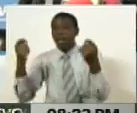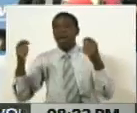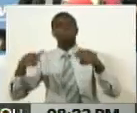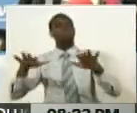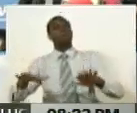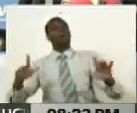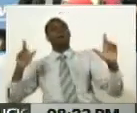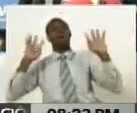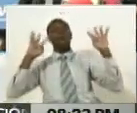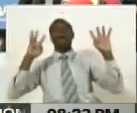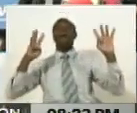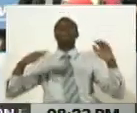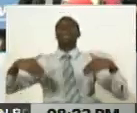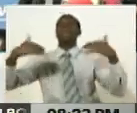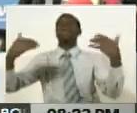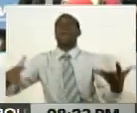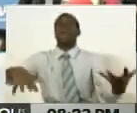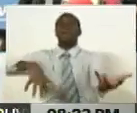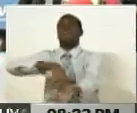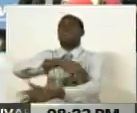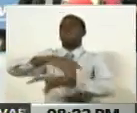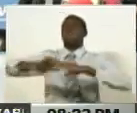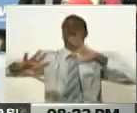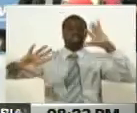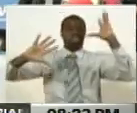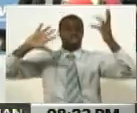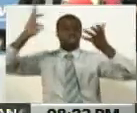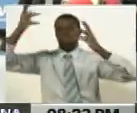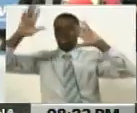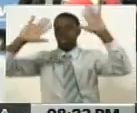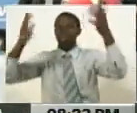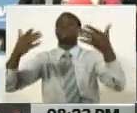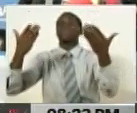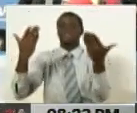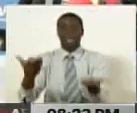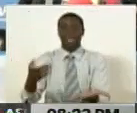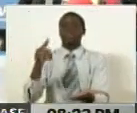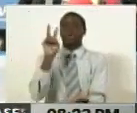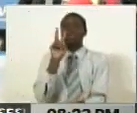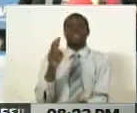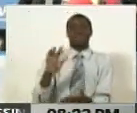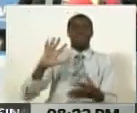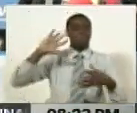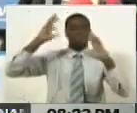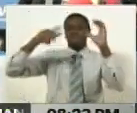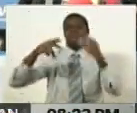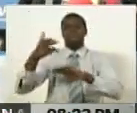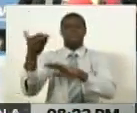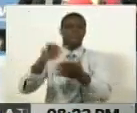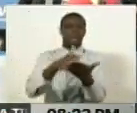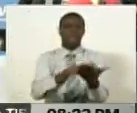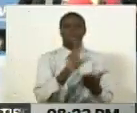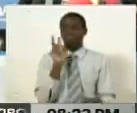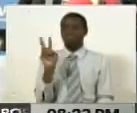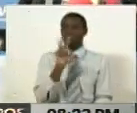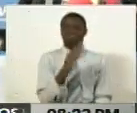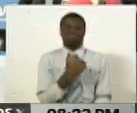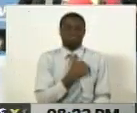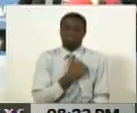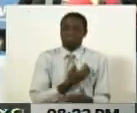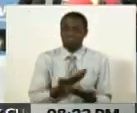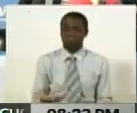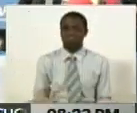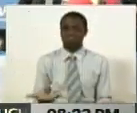violentos, disturbios, sedición, y es lo que estamos observando lamentablemente en todo el país. Porque debo